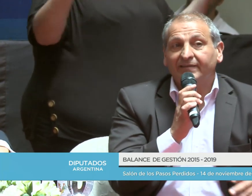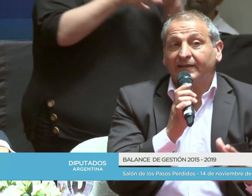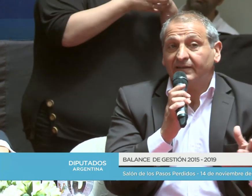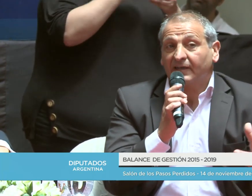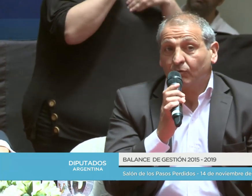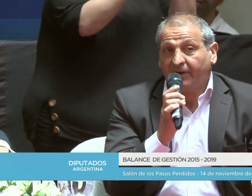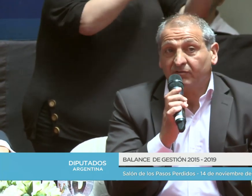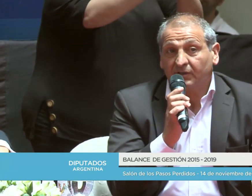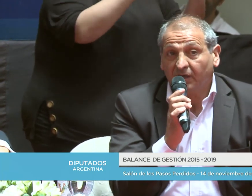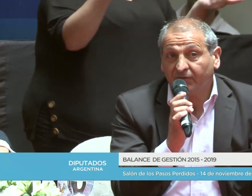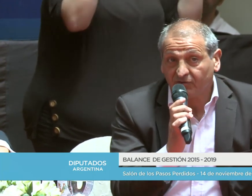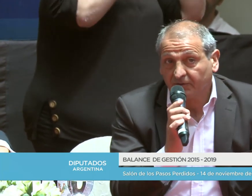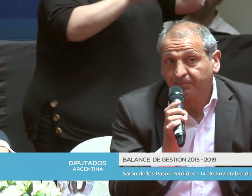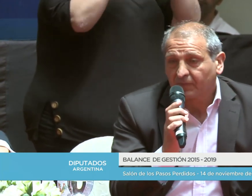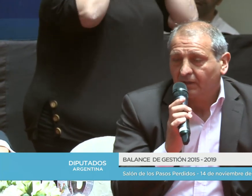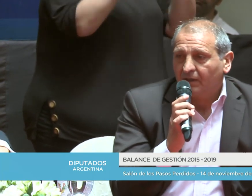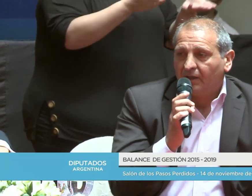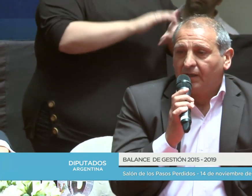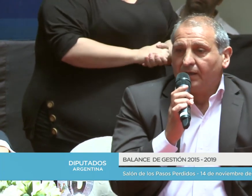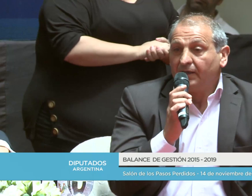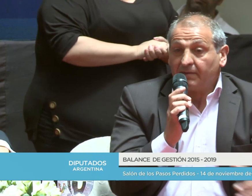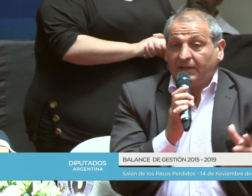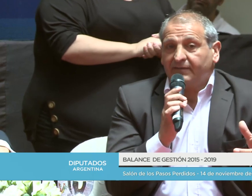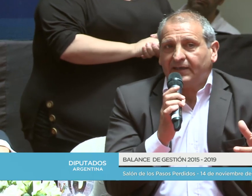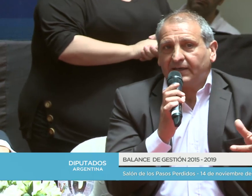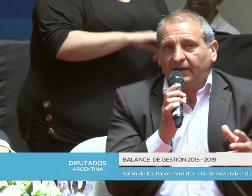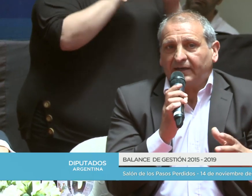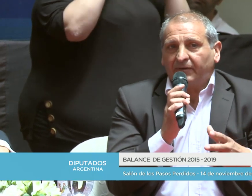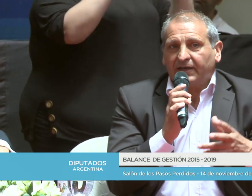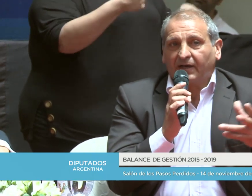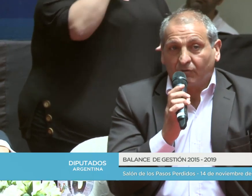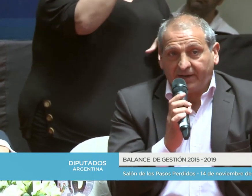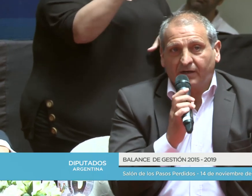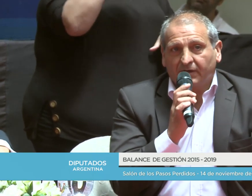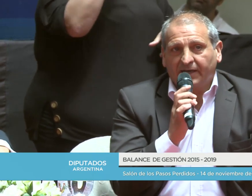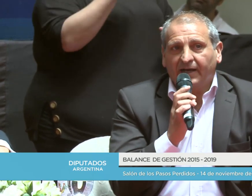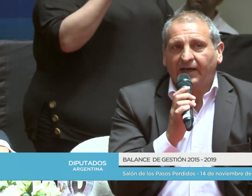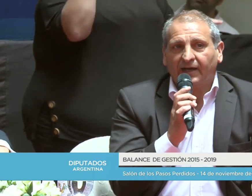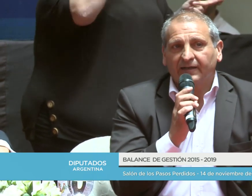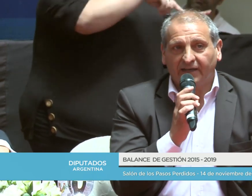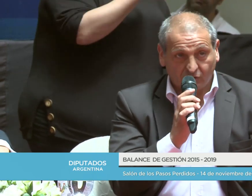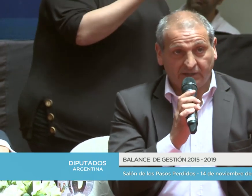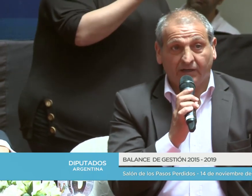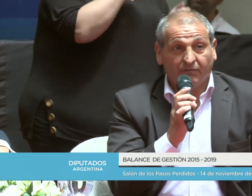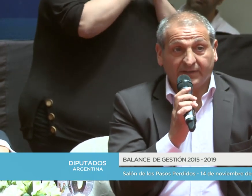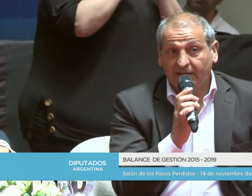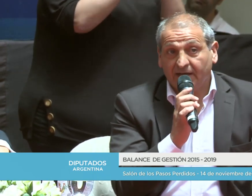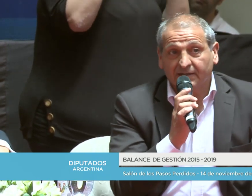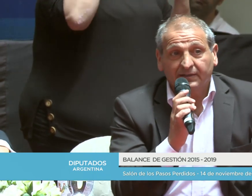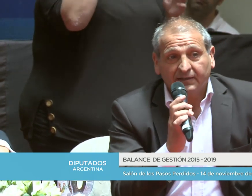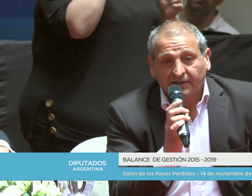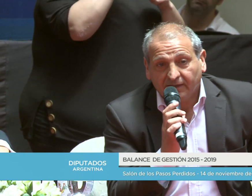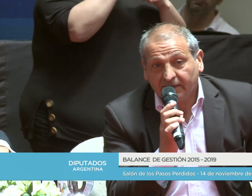poder avanzar en esa recuperación del edificio. Y también decía que había que recuperar lo que era la histórica